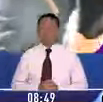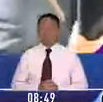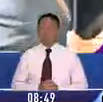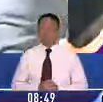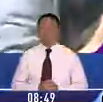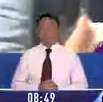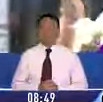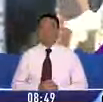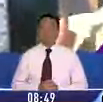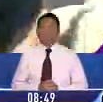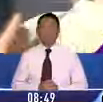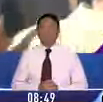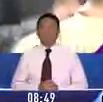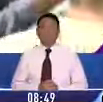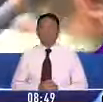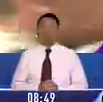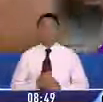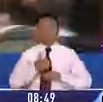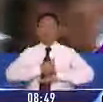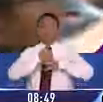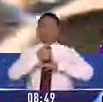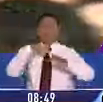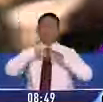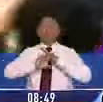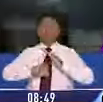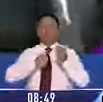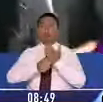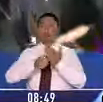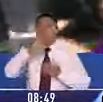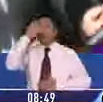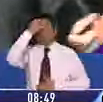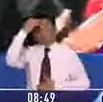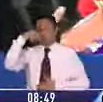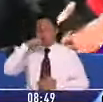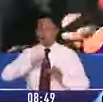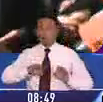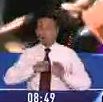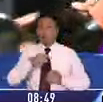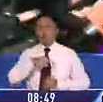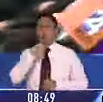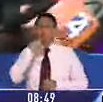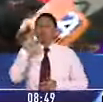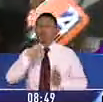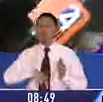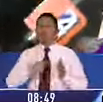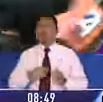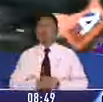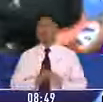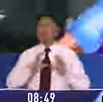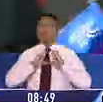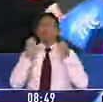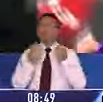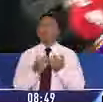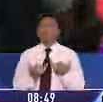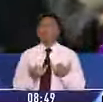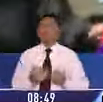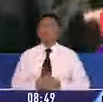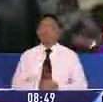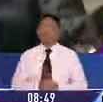decretos. Bueno, siguen ingresando las autoridades. Acá también está la ministra de Educación. Es importante conocer qué pasarán con las clases este